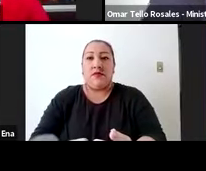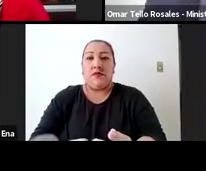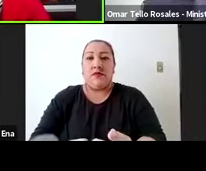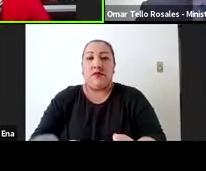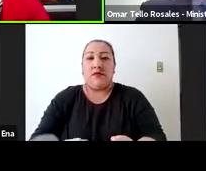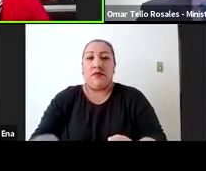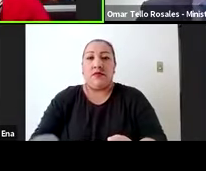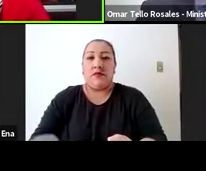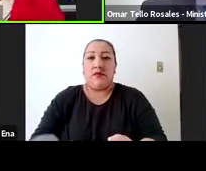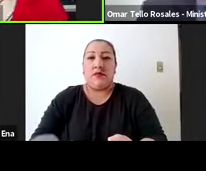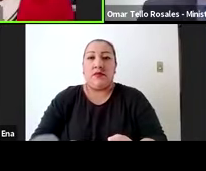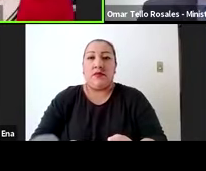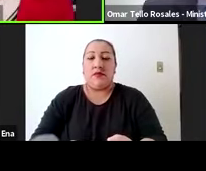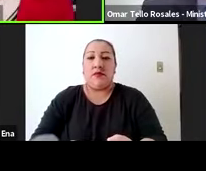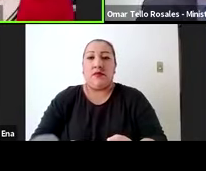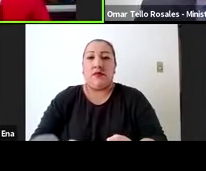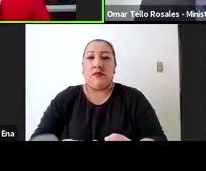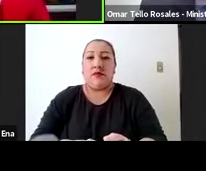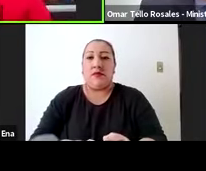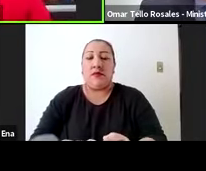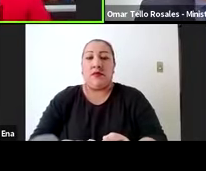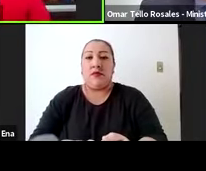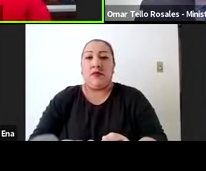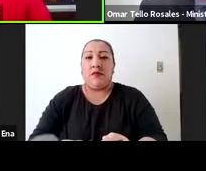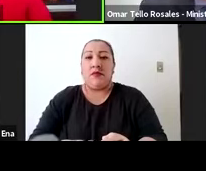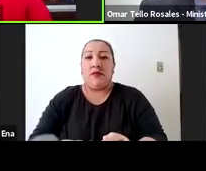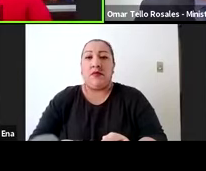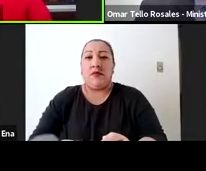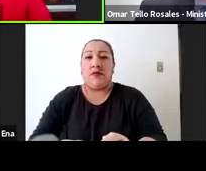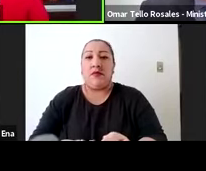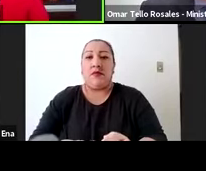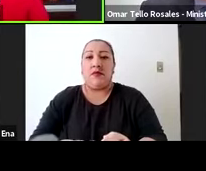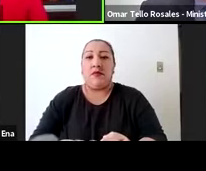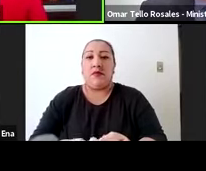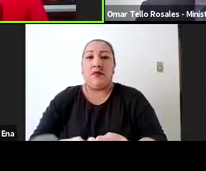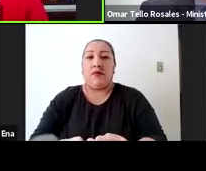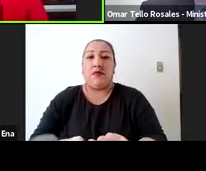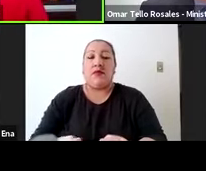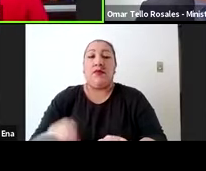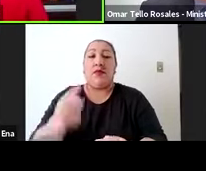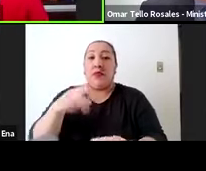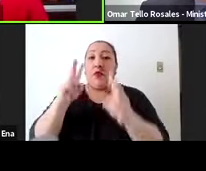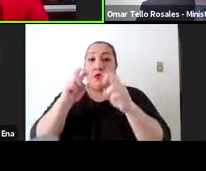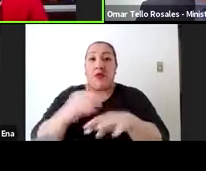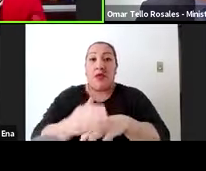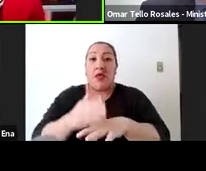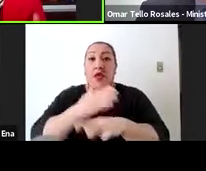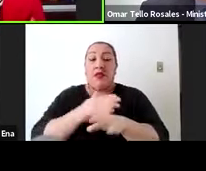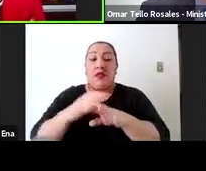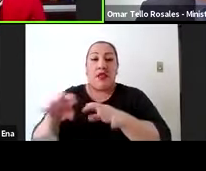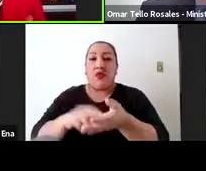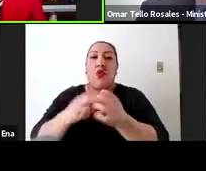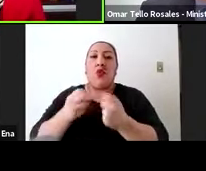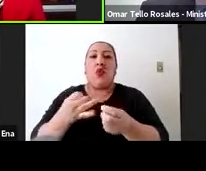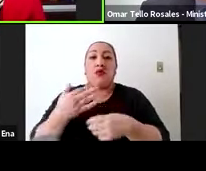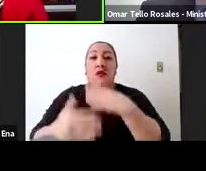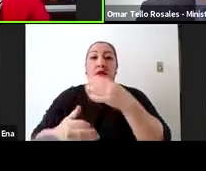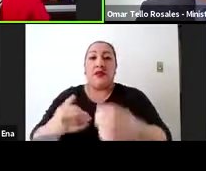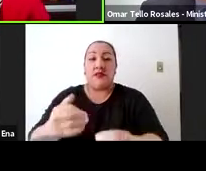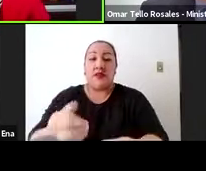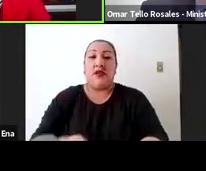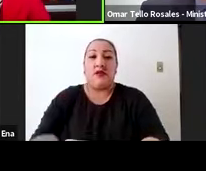Sí, efectivamente, a partir de una investigación que hemos realizado sobre cuánto se ha avanzado en los